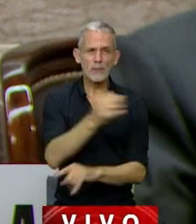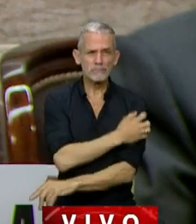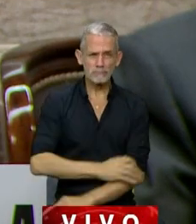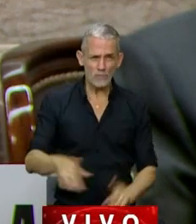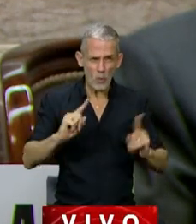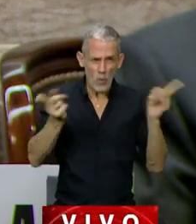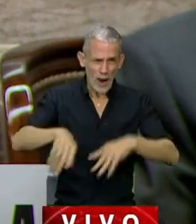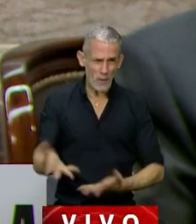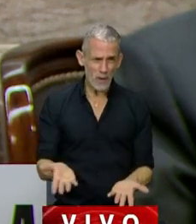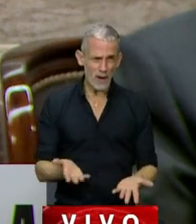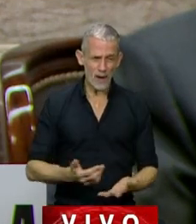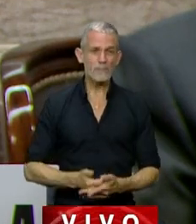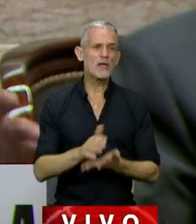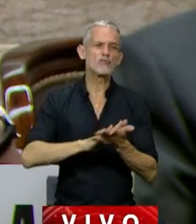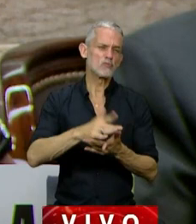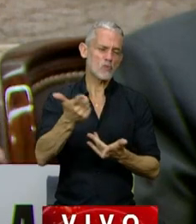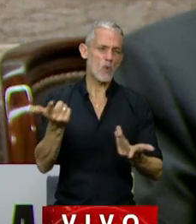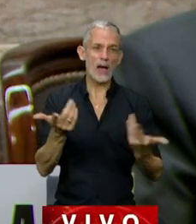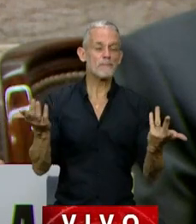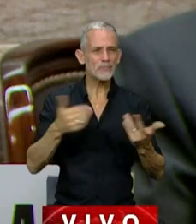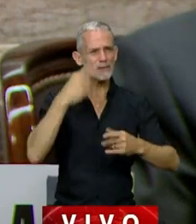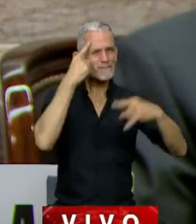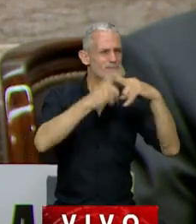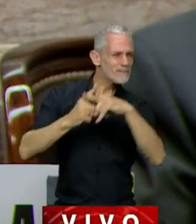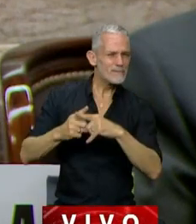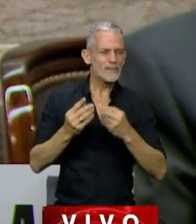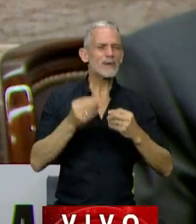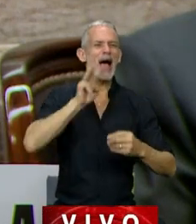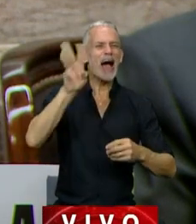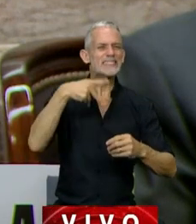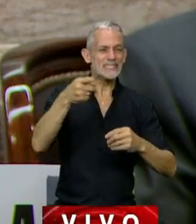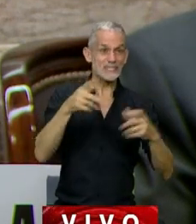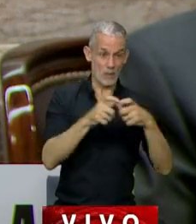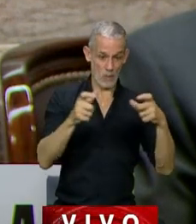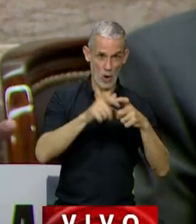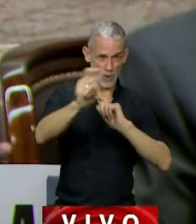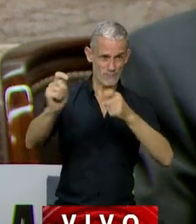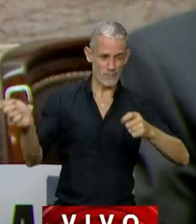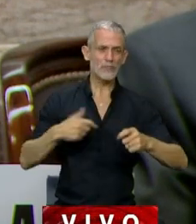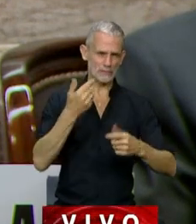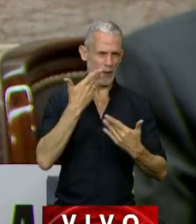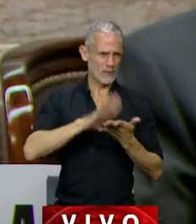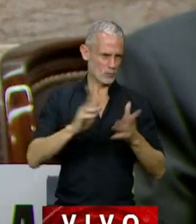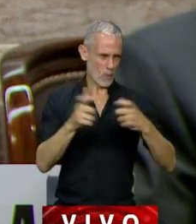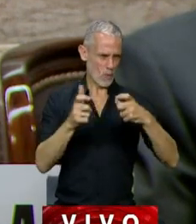indigencia. Según mire lo que estima el ANSES, este bono que me quiero